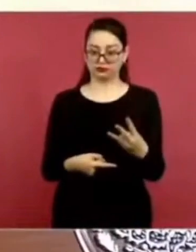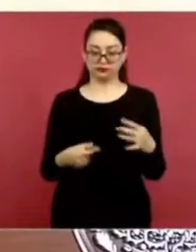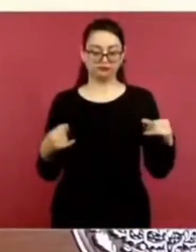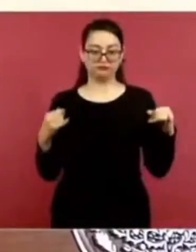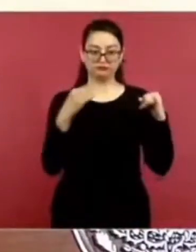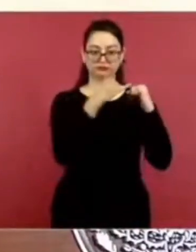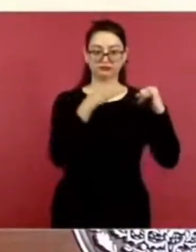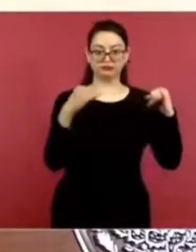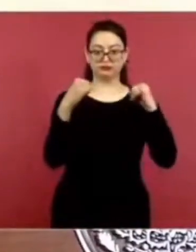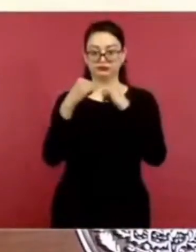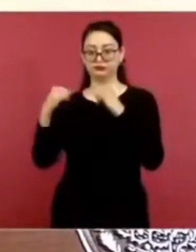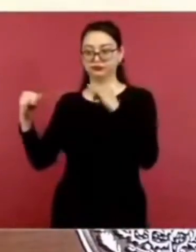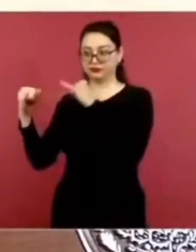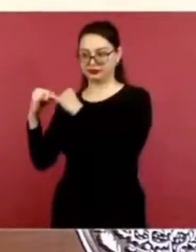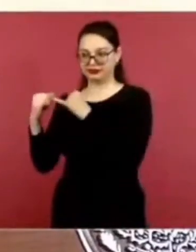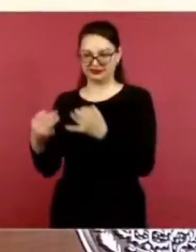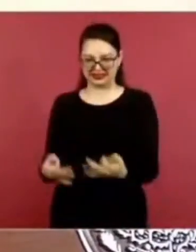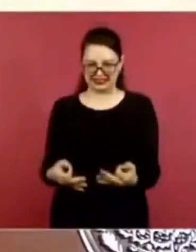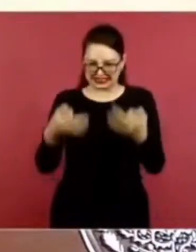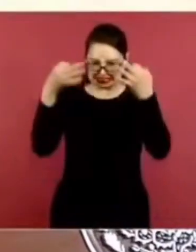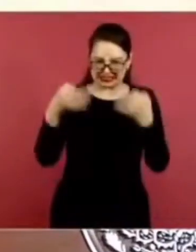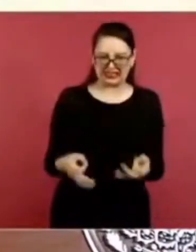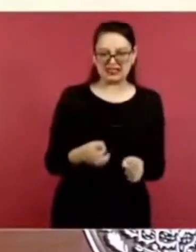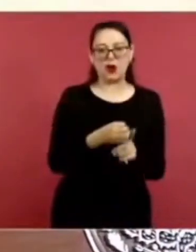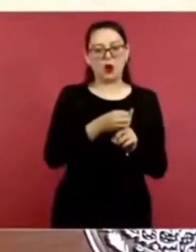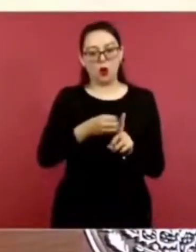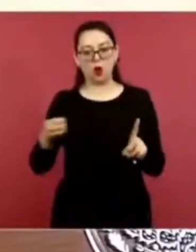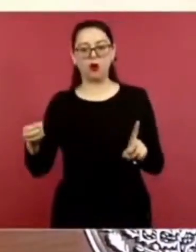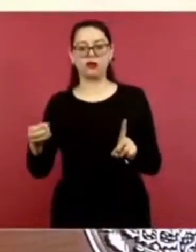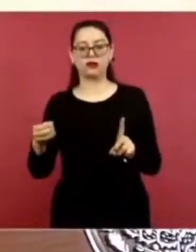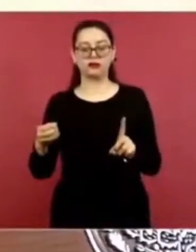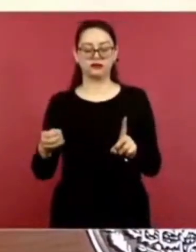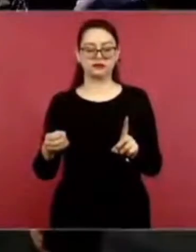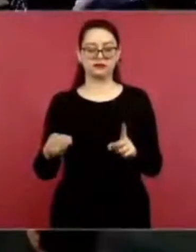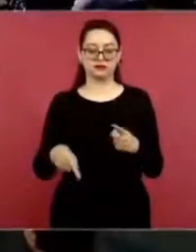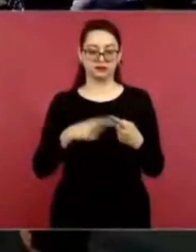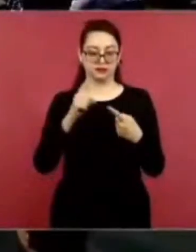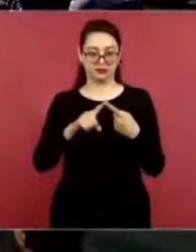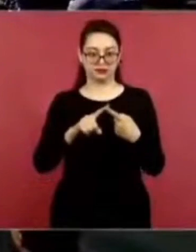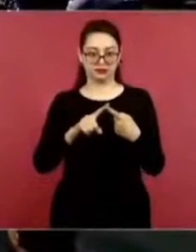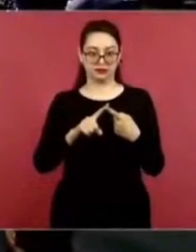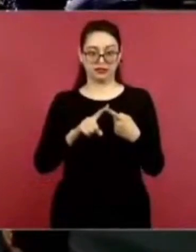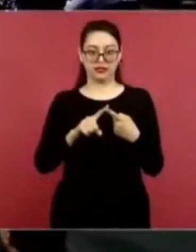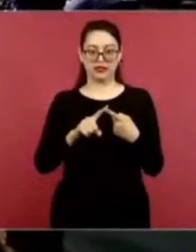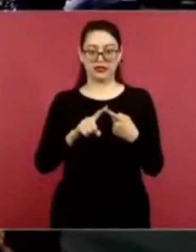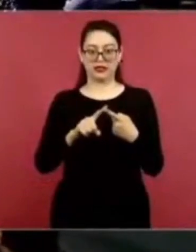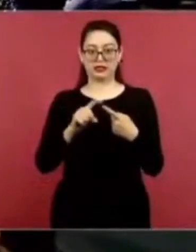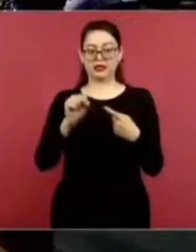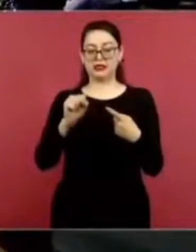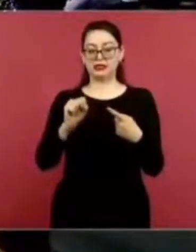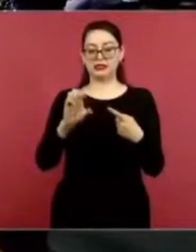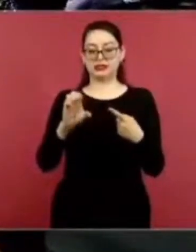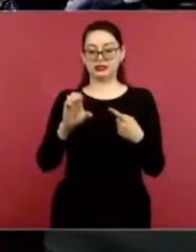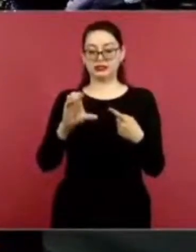instituciones de manera directa. Una, la Secretaría de Bienestar,